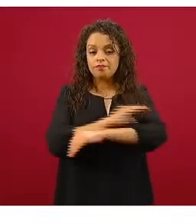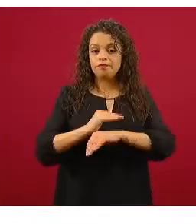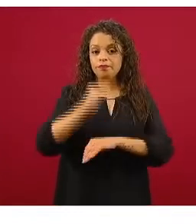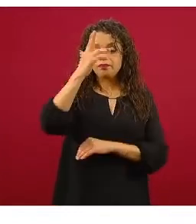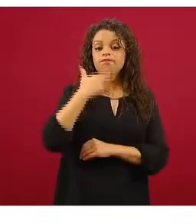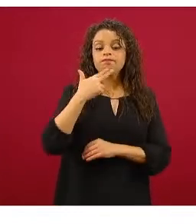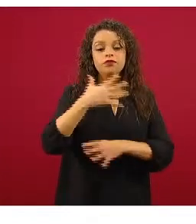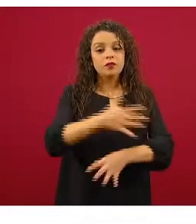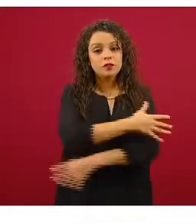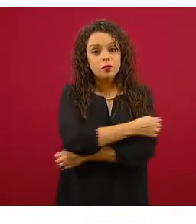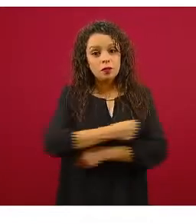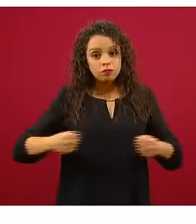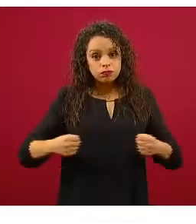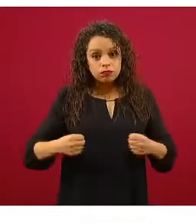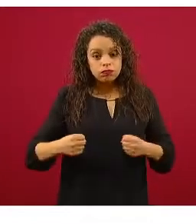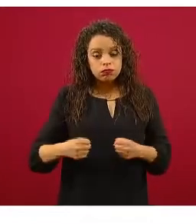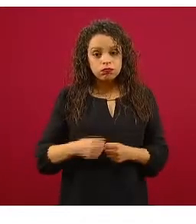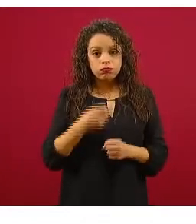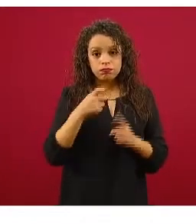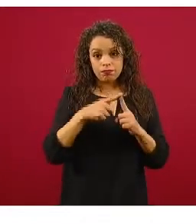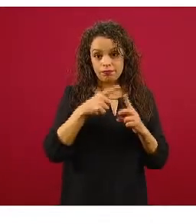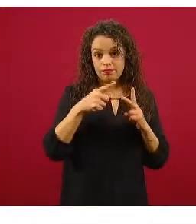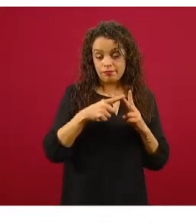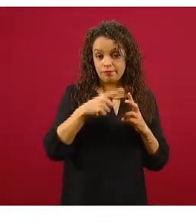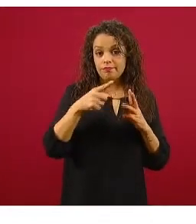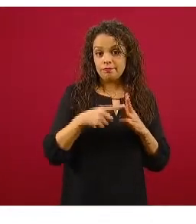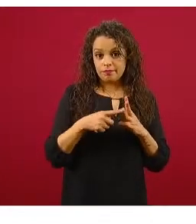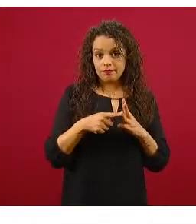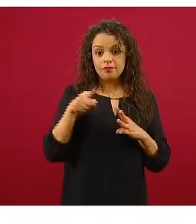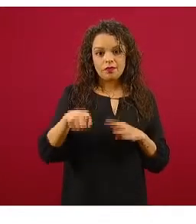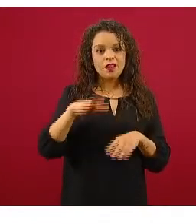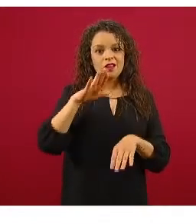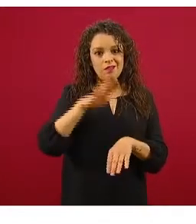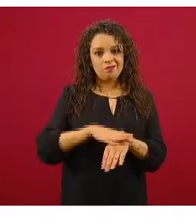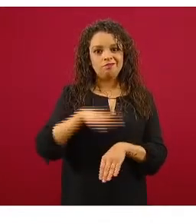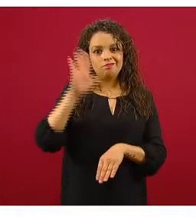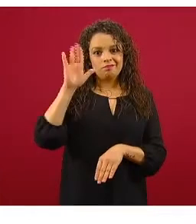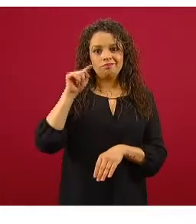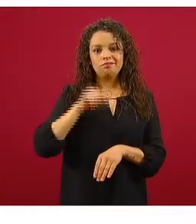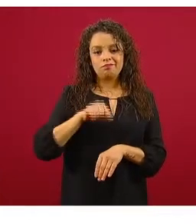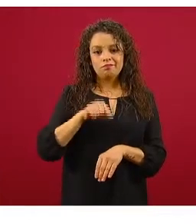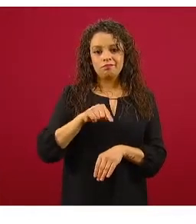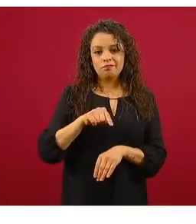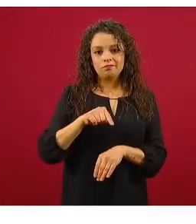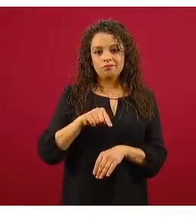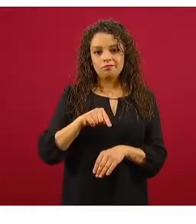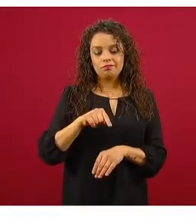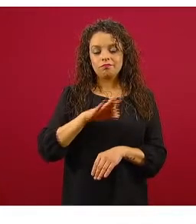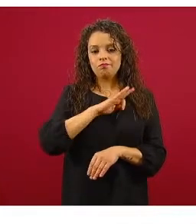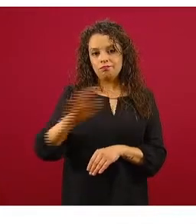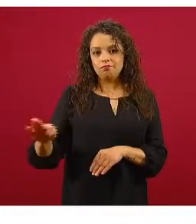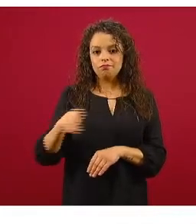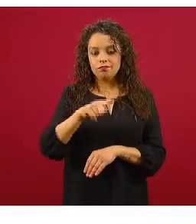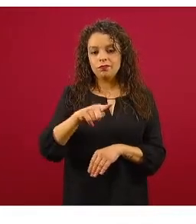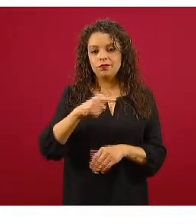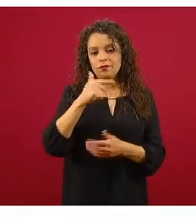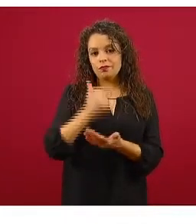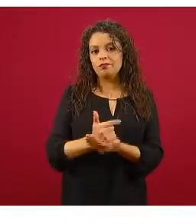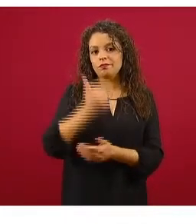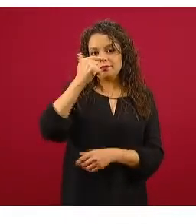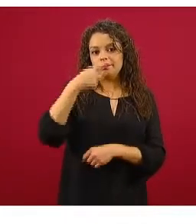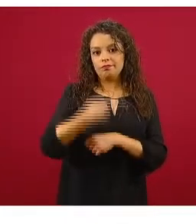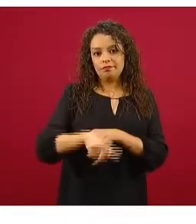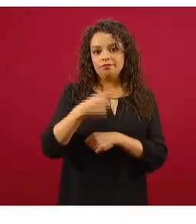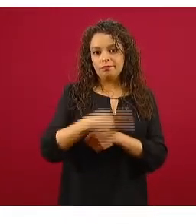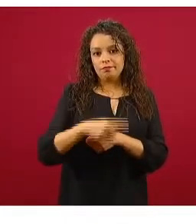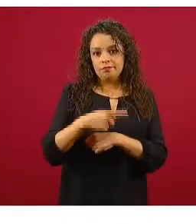y la obesidad son los que dan una carga mayor o una fracción atribuible mayor. Esto suma más del 100% porque